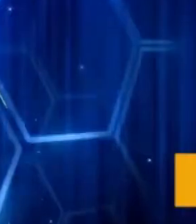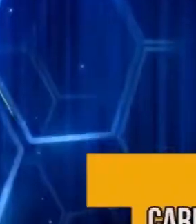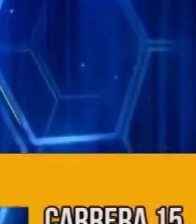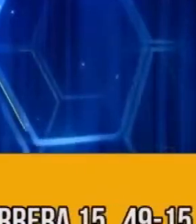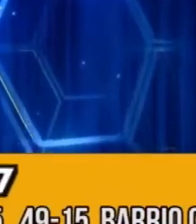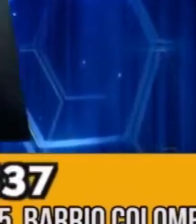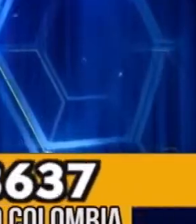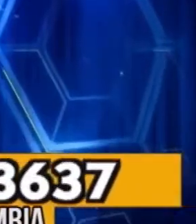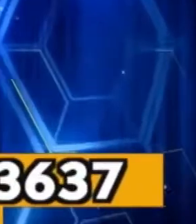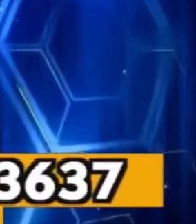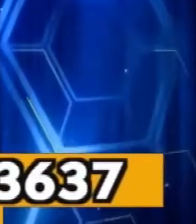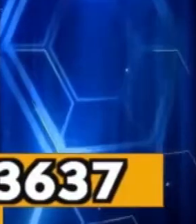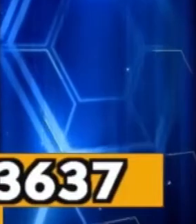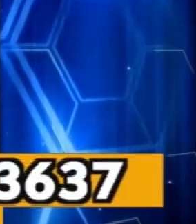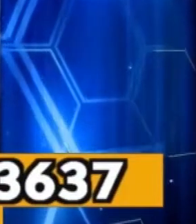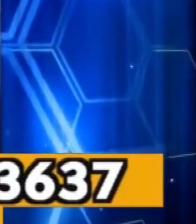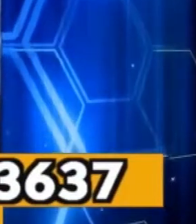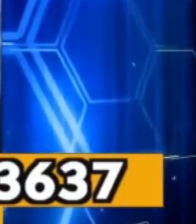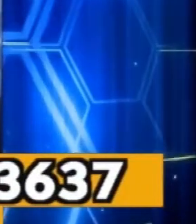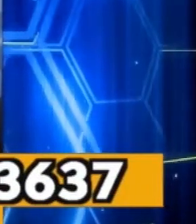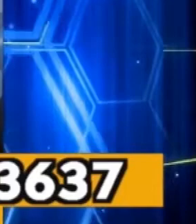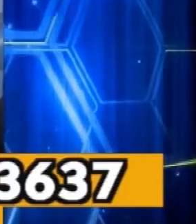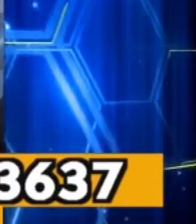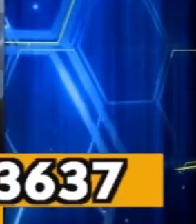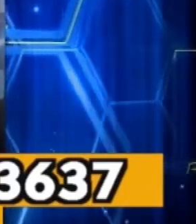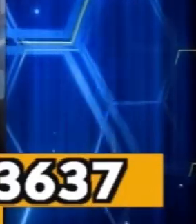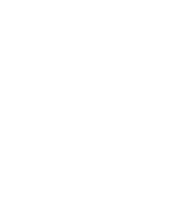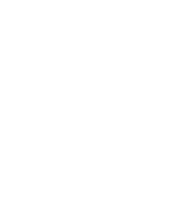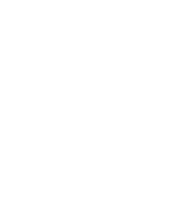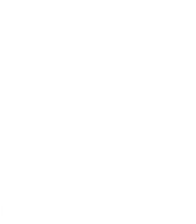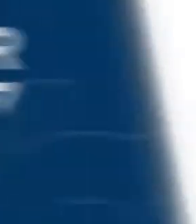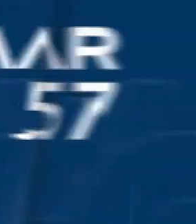En Sistemas Interactivos, usted sí aprende sistemas.